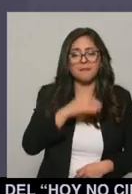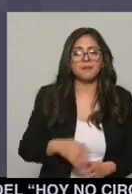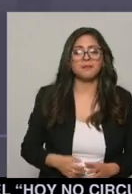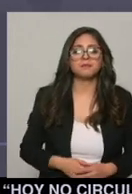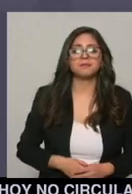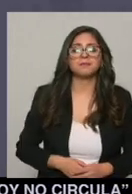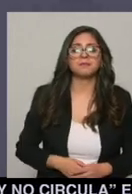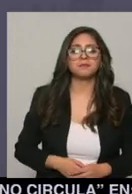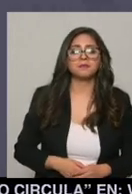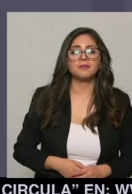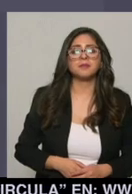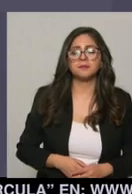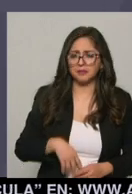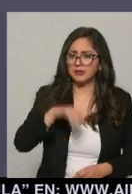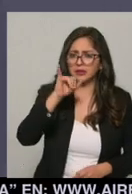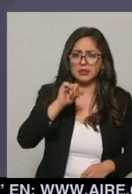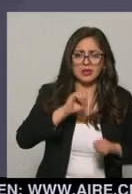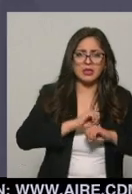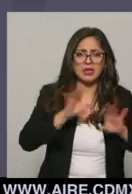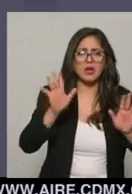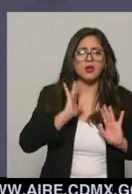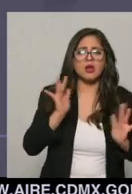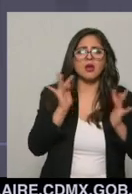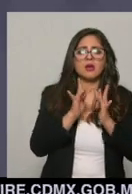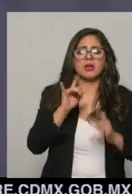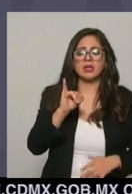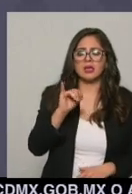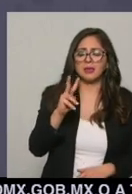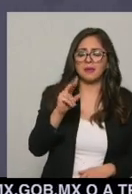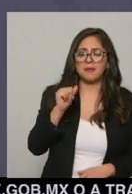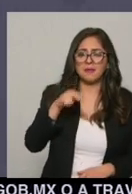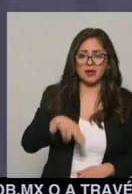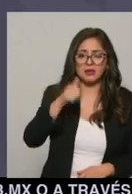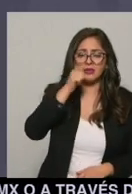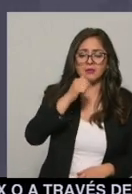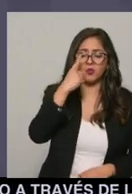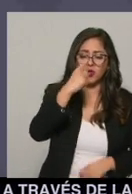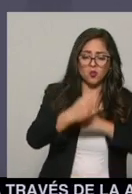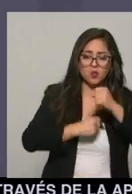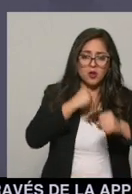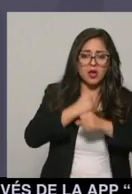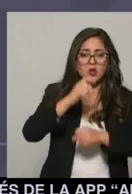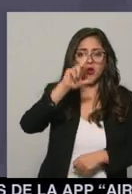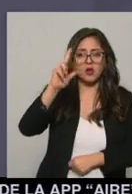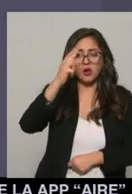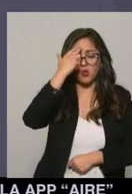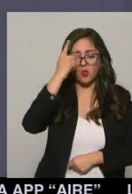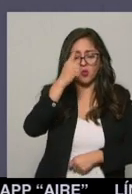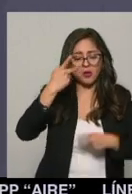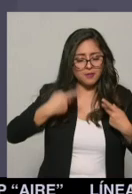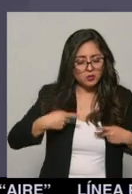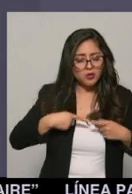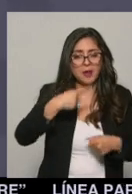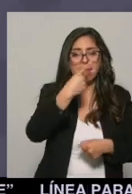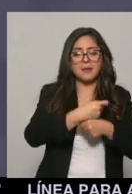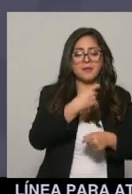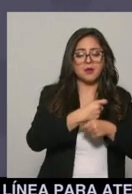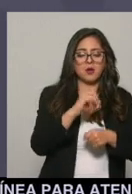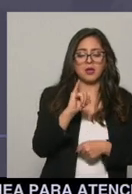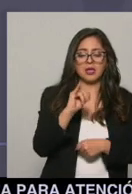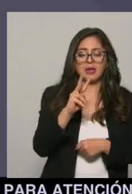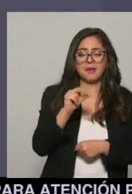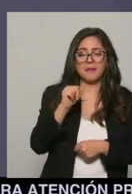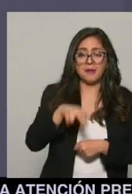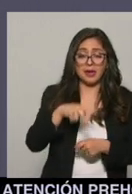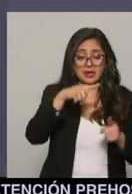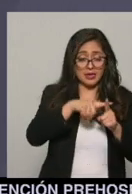Digo que se han dado pláticas con Iván Trujillo. O sea, nosotros cada año hacemos un homenaje. Y el primer homenaje fue a Iván Trujillo, porque es el